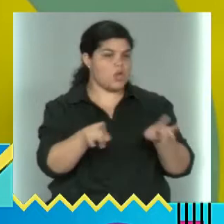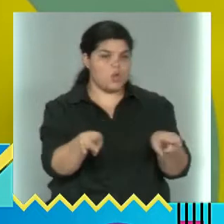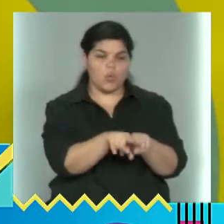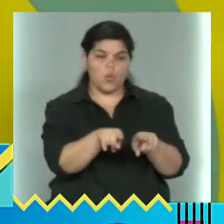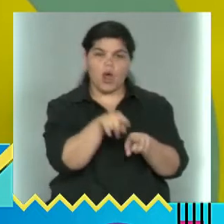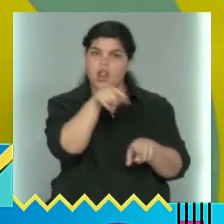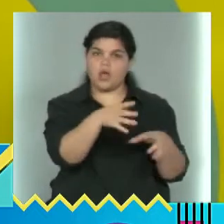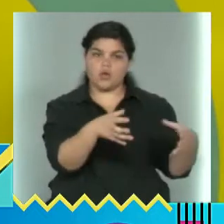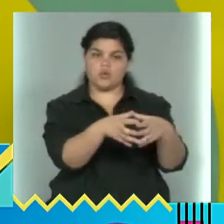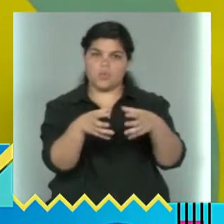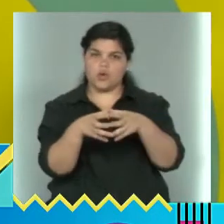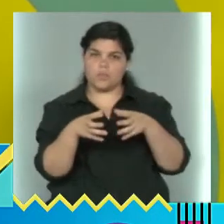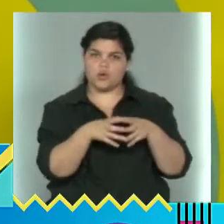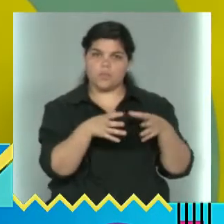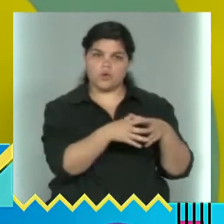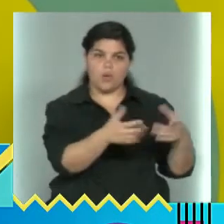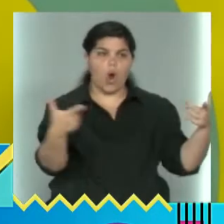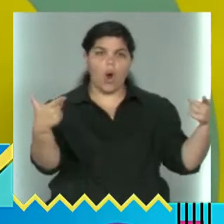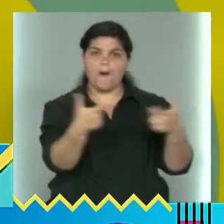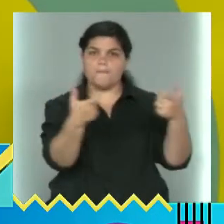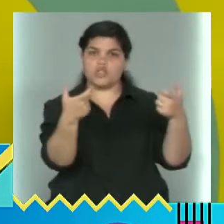estos grupos de oposición o estas